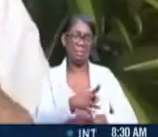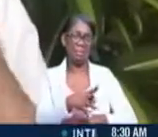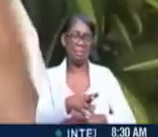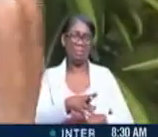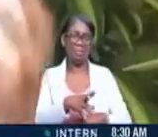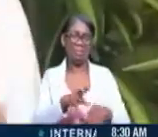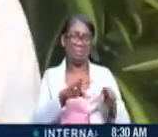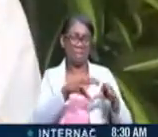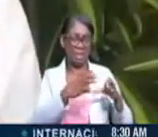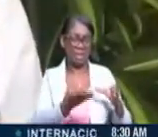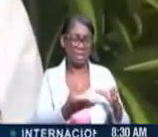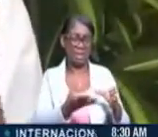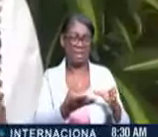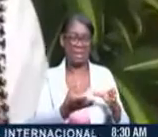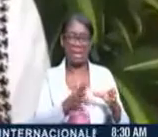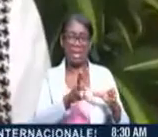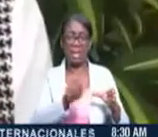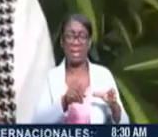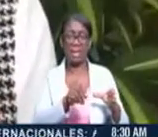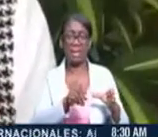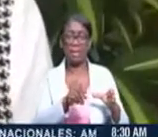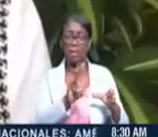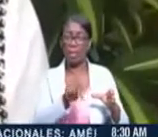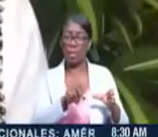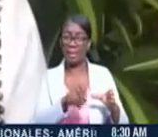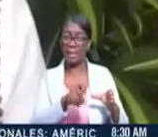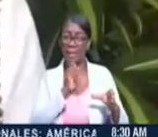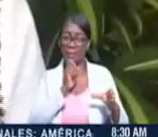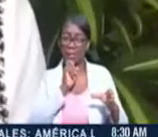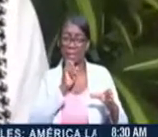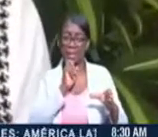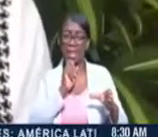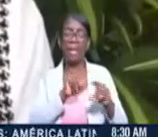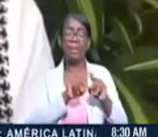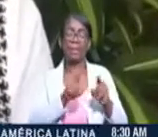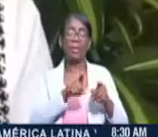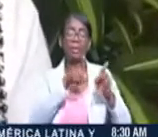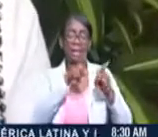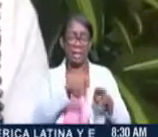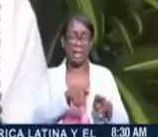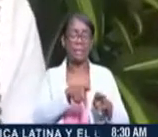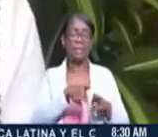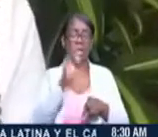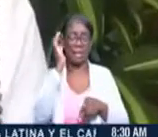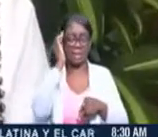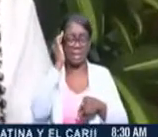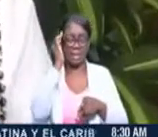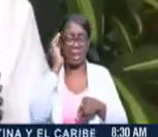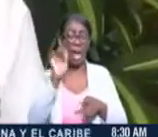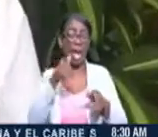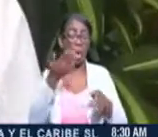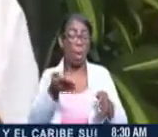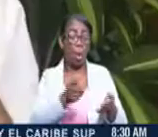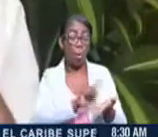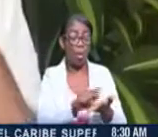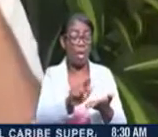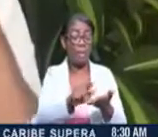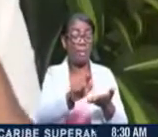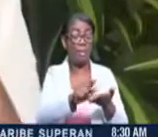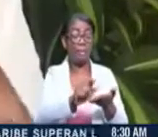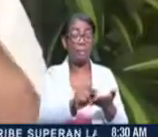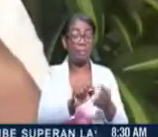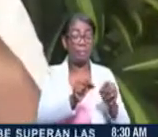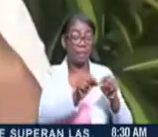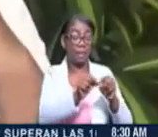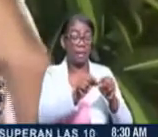la manipulación no es difícil, pero sí es importante que la persona tenga un conocimiento, porque las